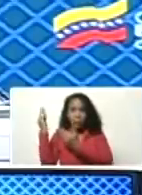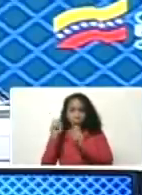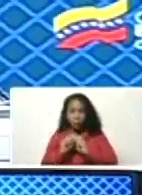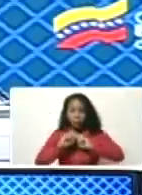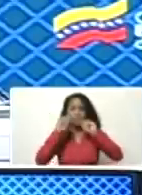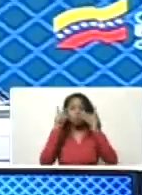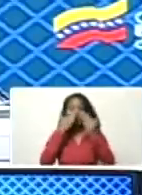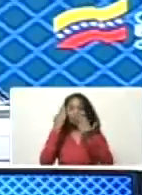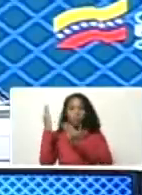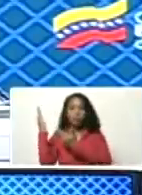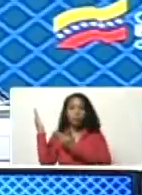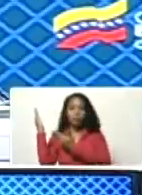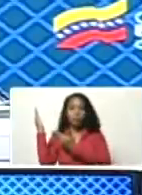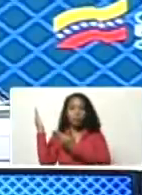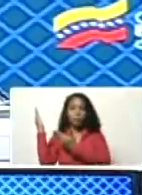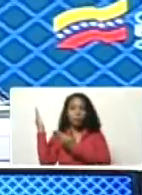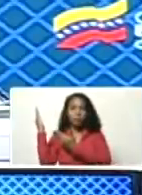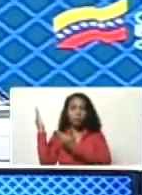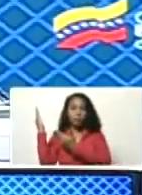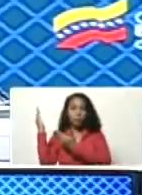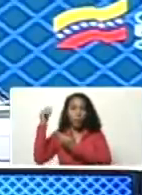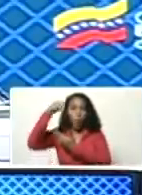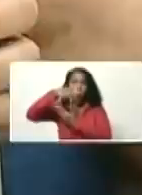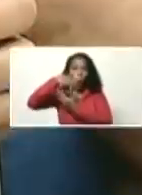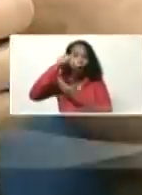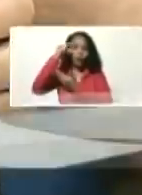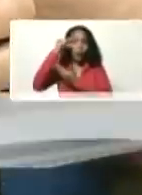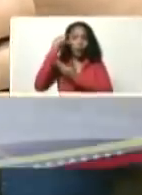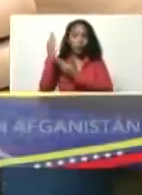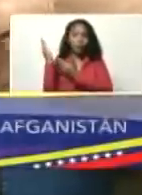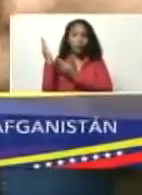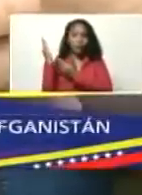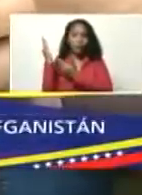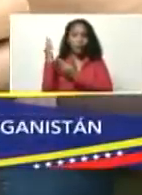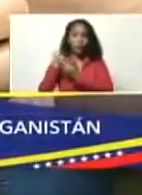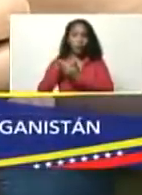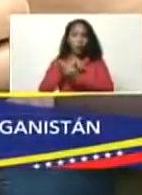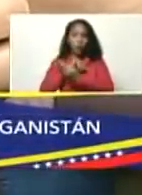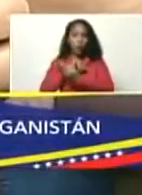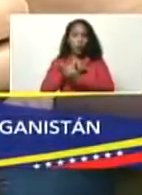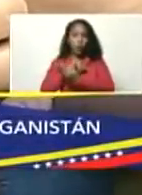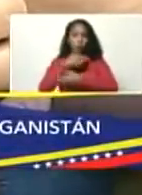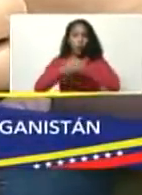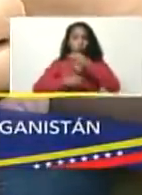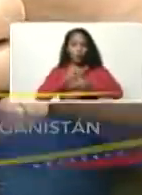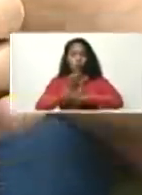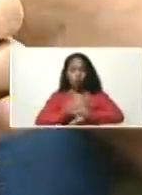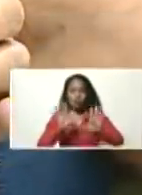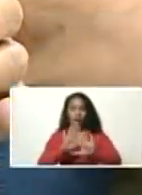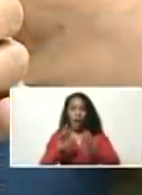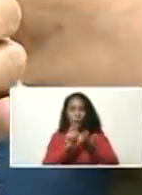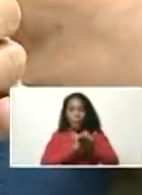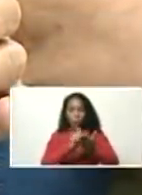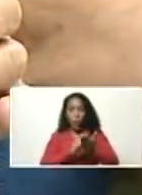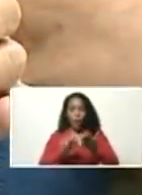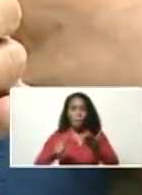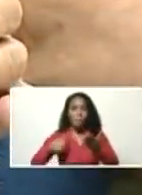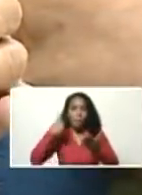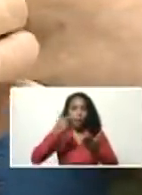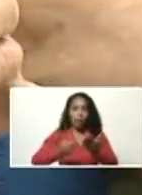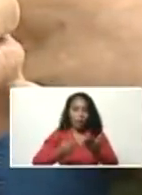sorprendo. El día de hoy estamos procediendo ya a editar, mañana lo vamos